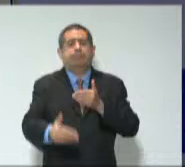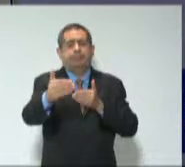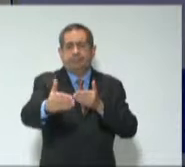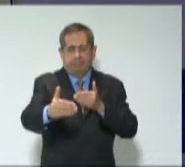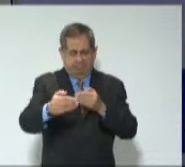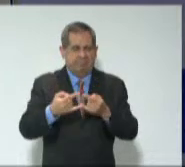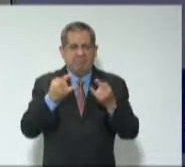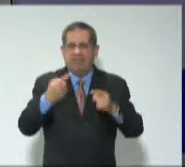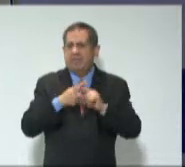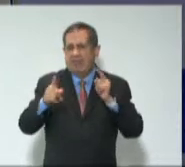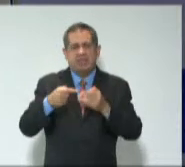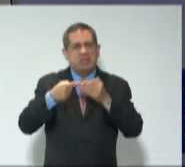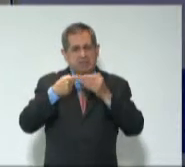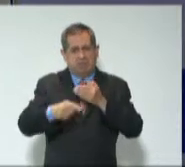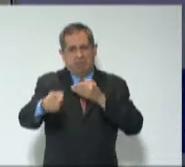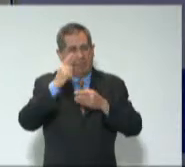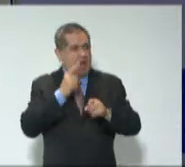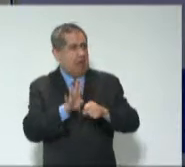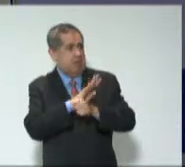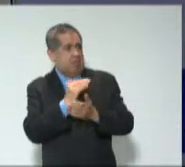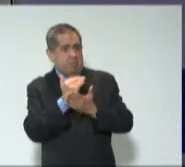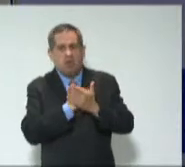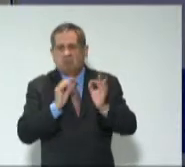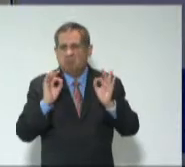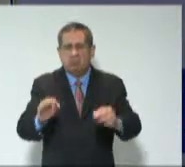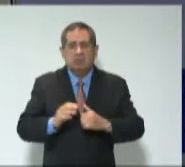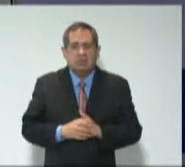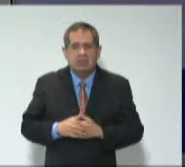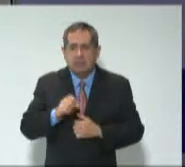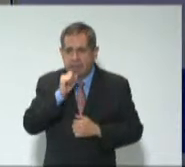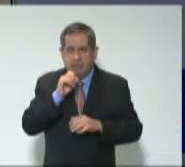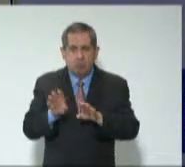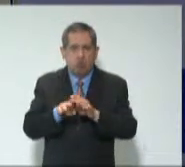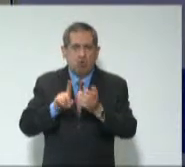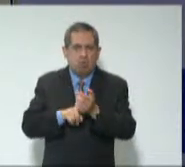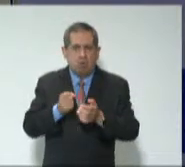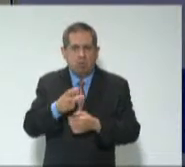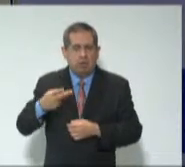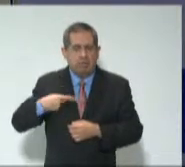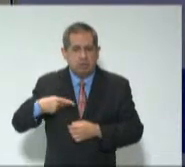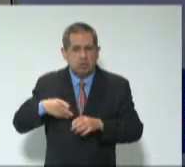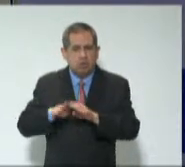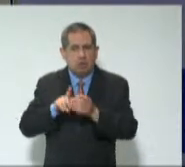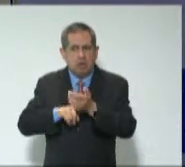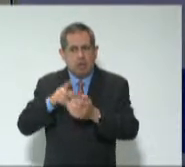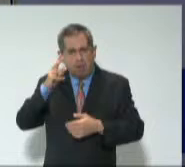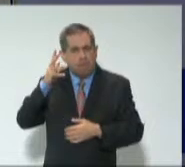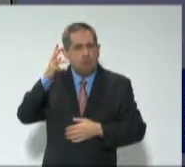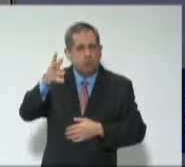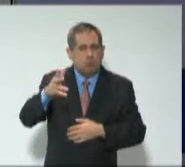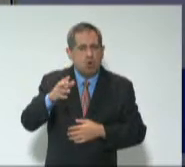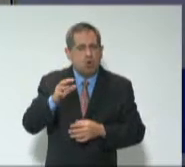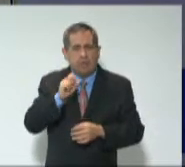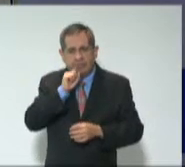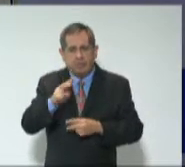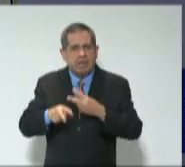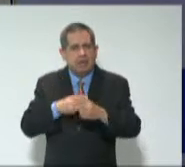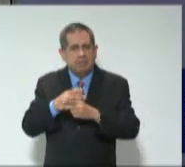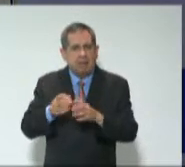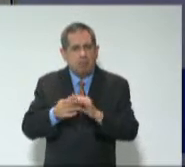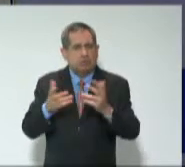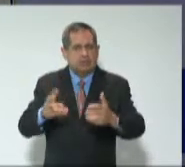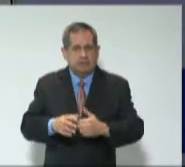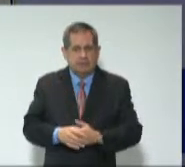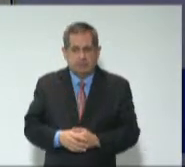atención a esta emergencia así como de aquellas acciones que en un futuro también tengamos que